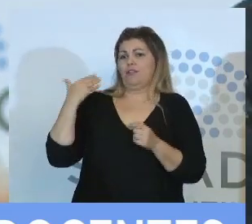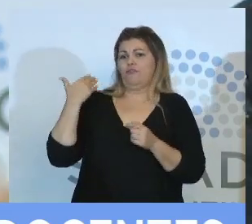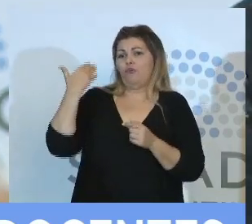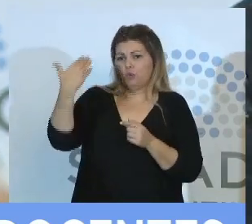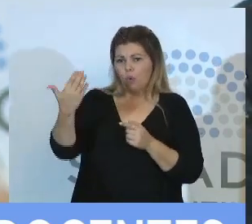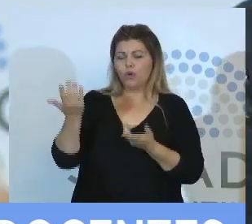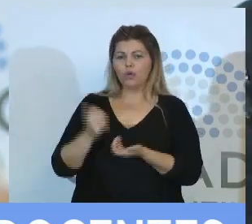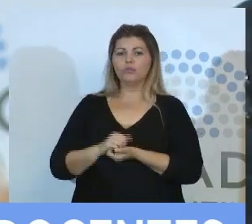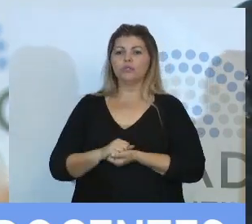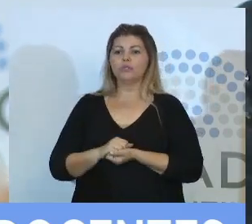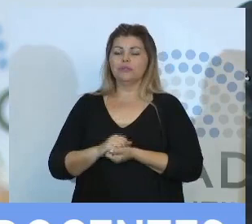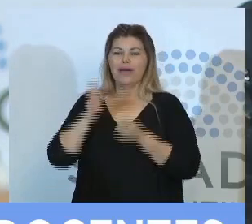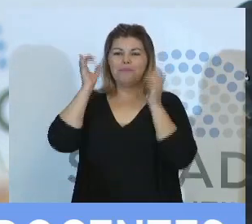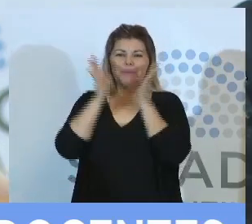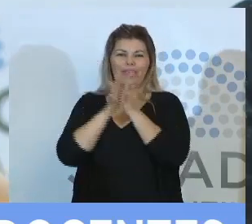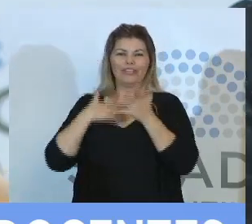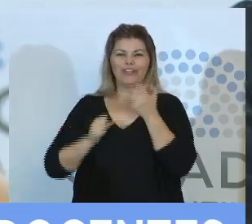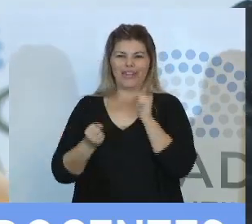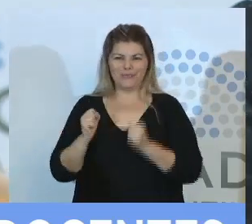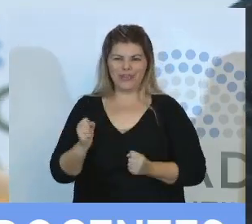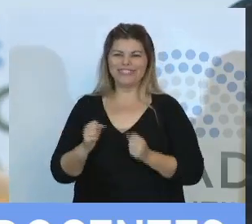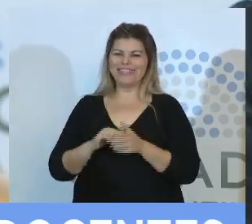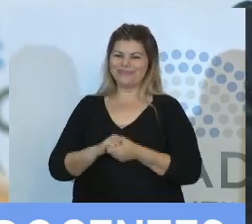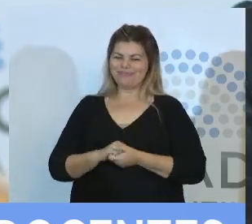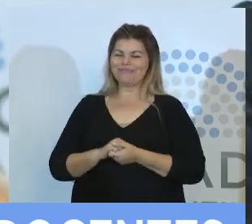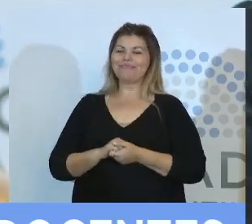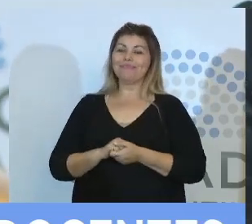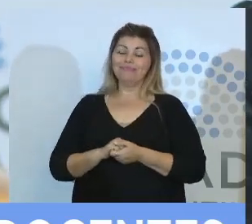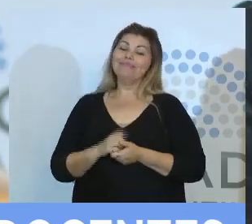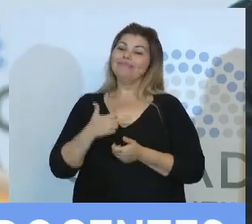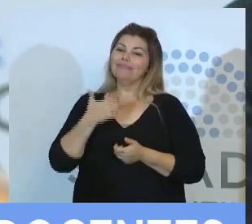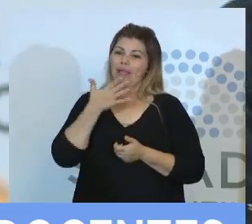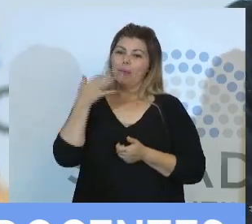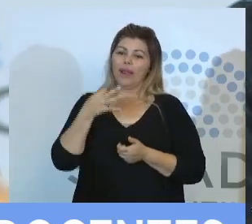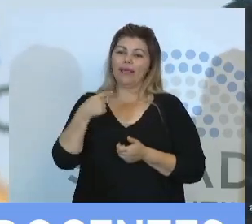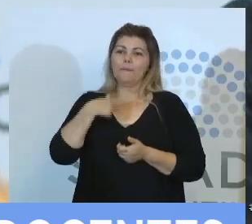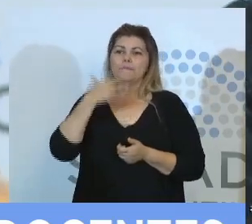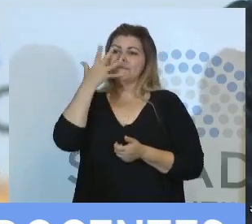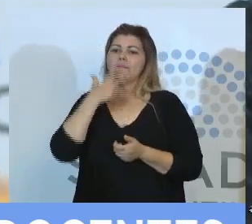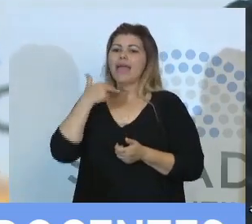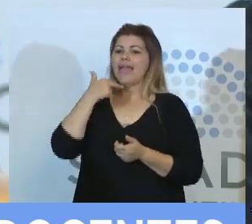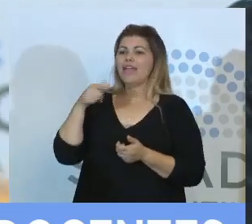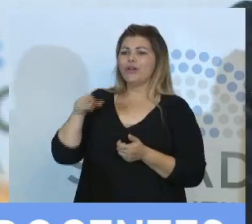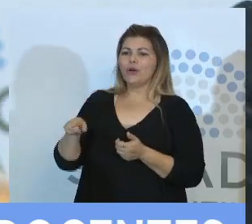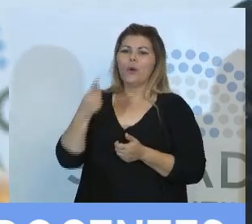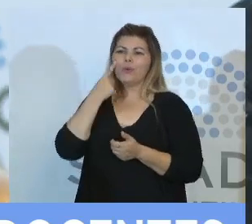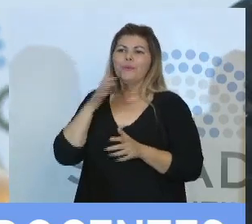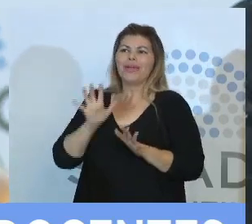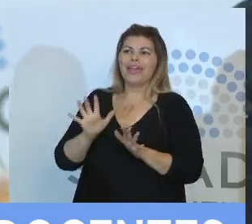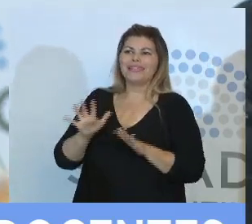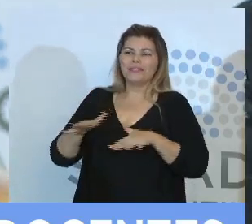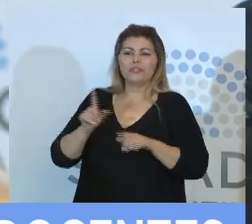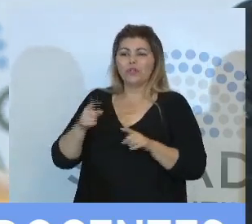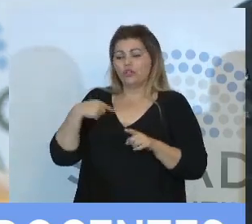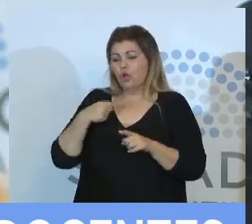Y perdón, que estoy un poco nerviosa. Y la verdad que me hubiese gustado que Luca no tuviera que pasar por todo eso. Le costó muchísimo